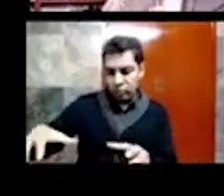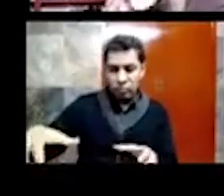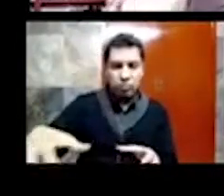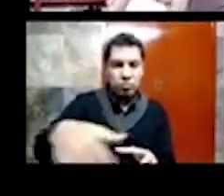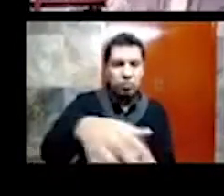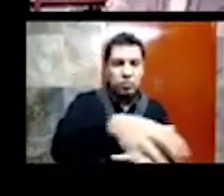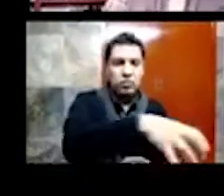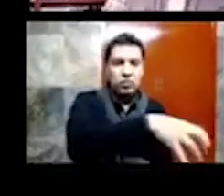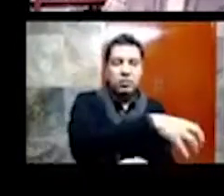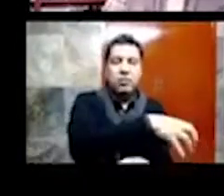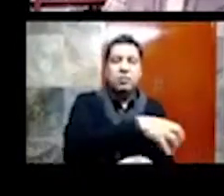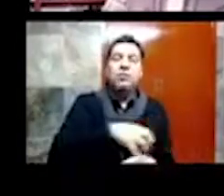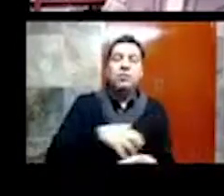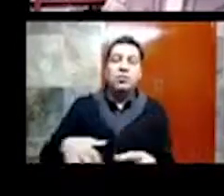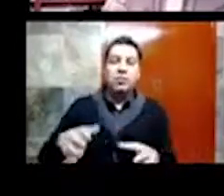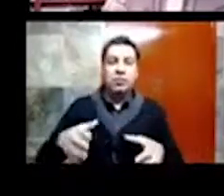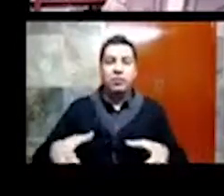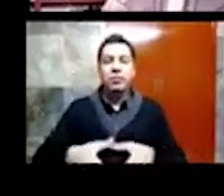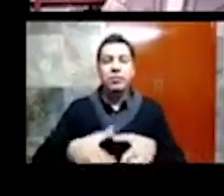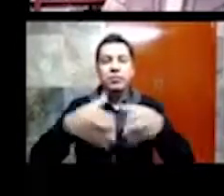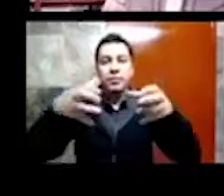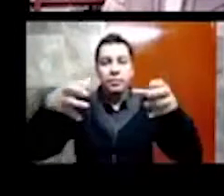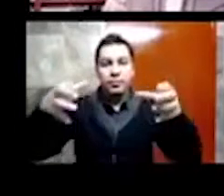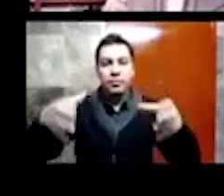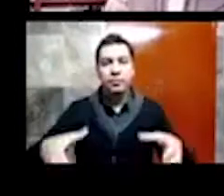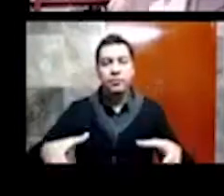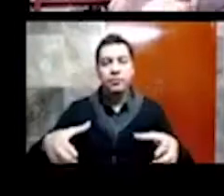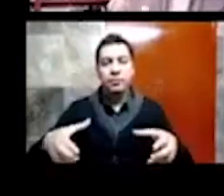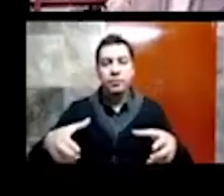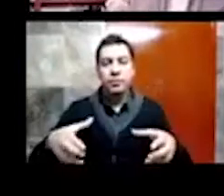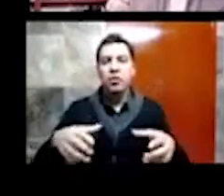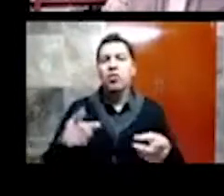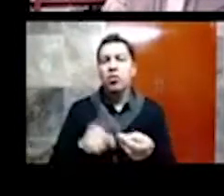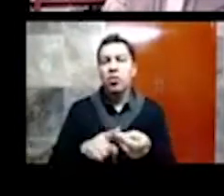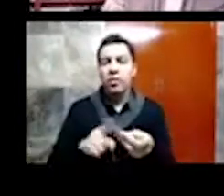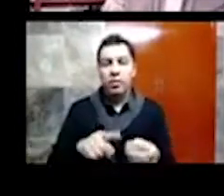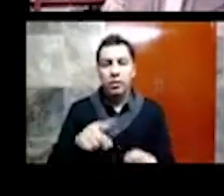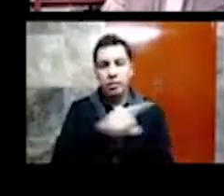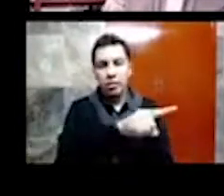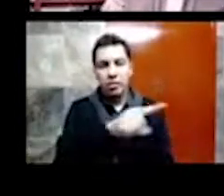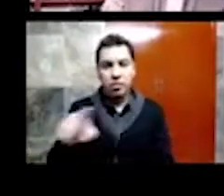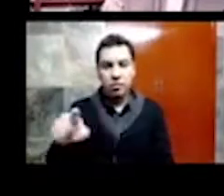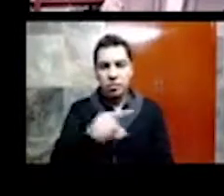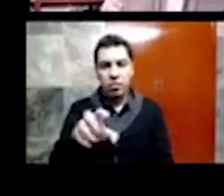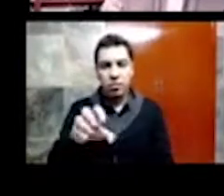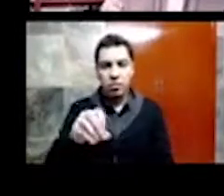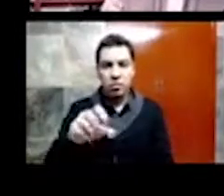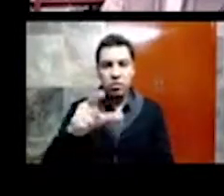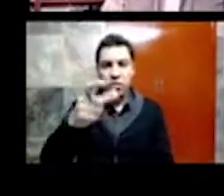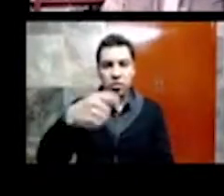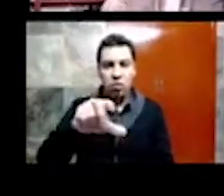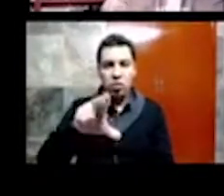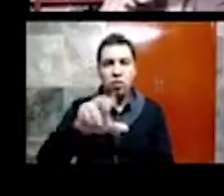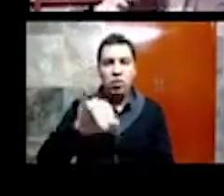circulares que apareció en la región de Soquiapan. Actualmente es el sitio más visto de todo el mundo.